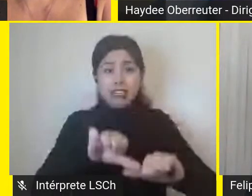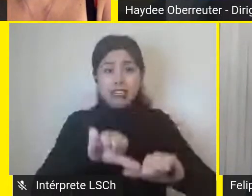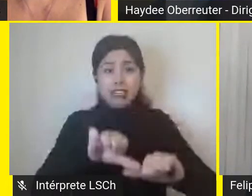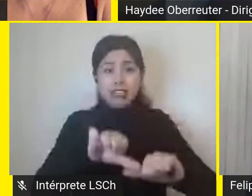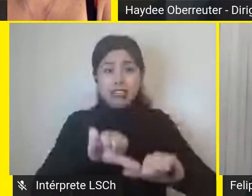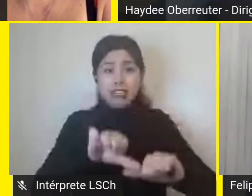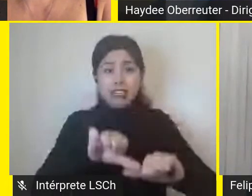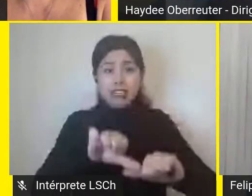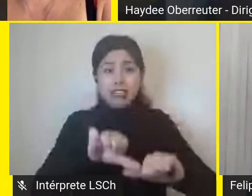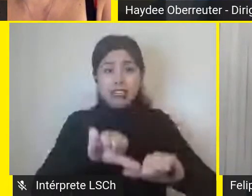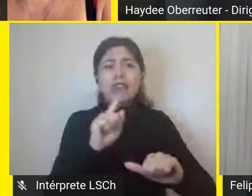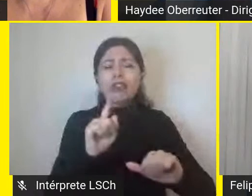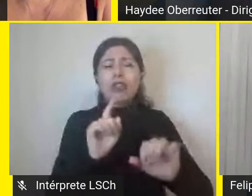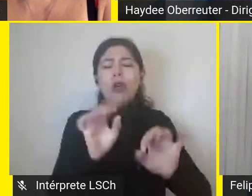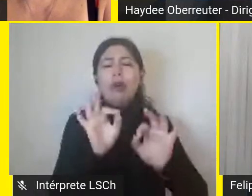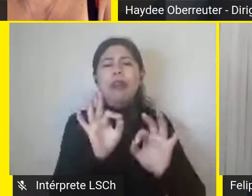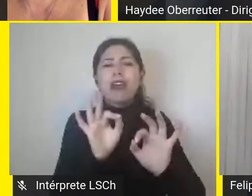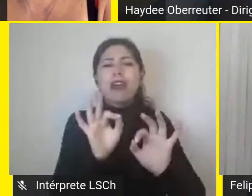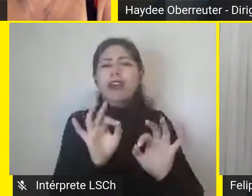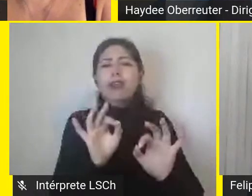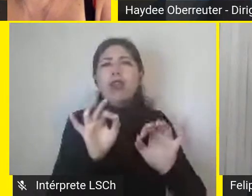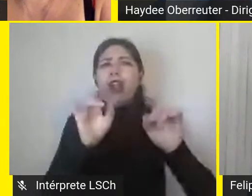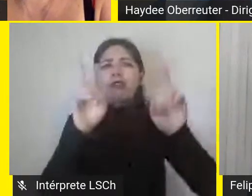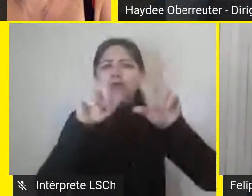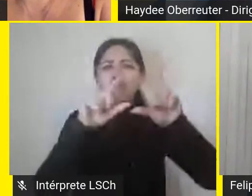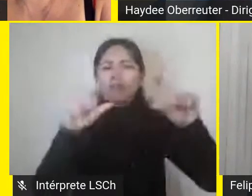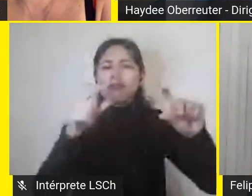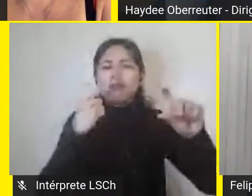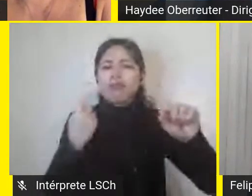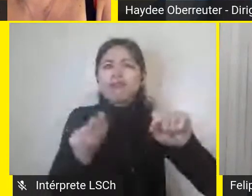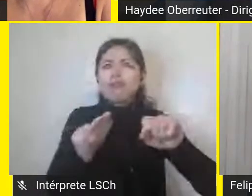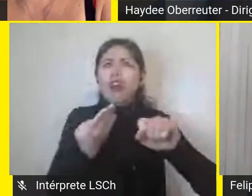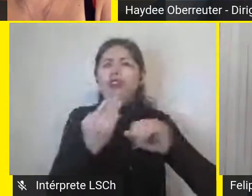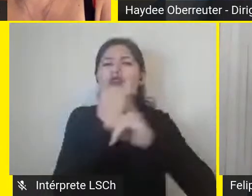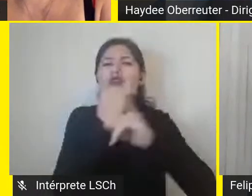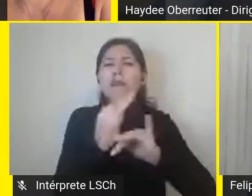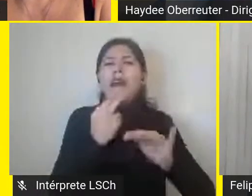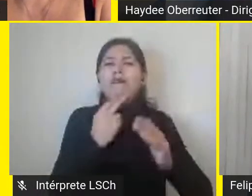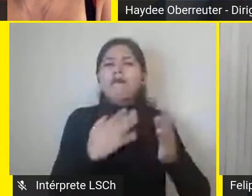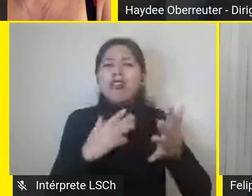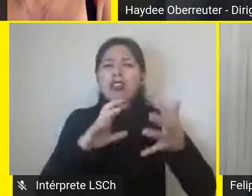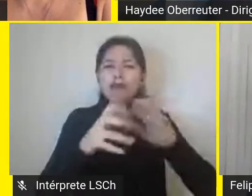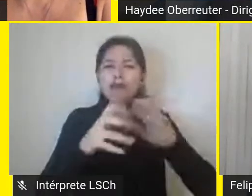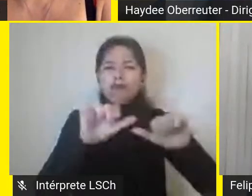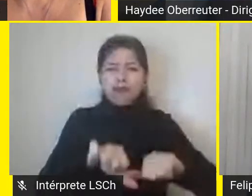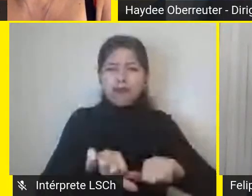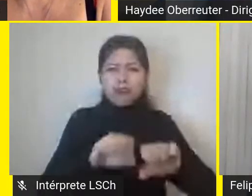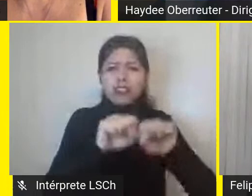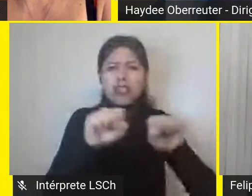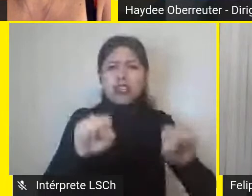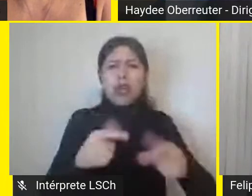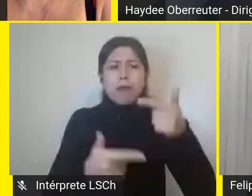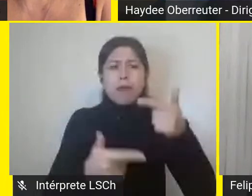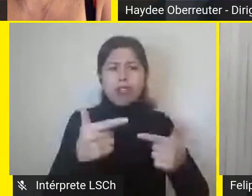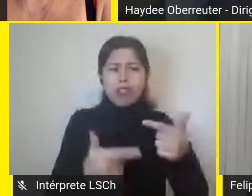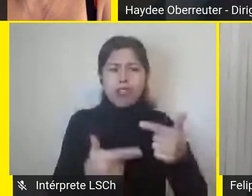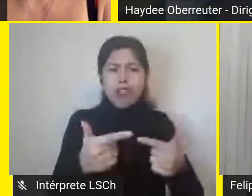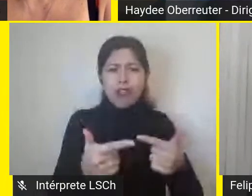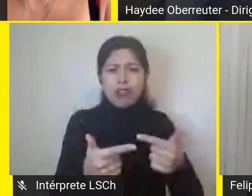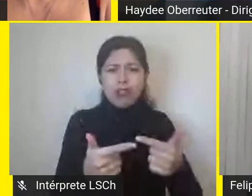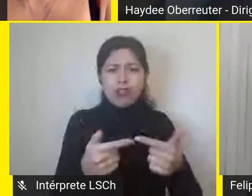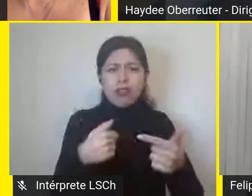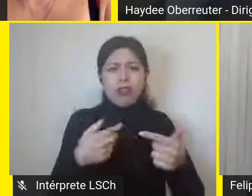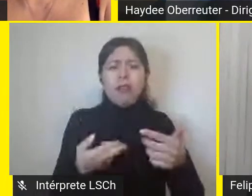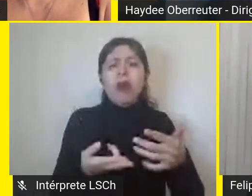sino que con una crisis con la forma de vida y sistema político desde la recuperación a la democracia.